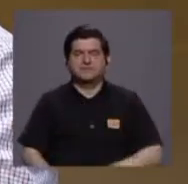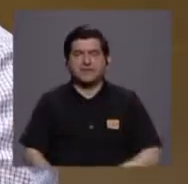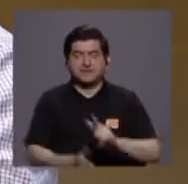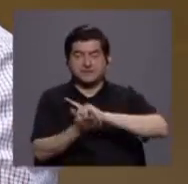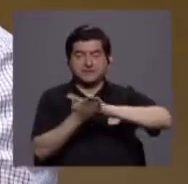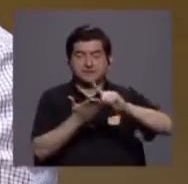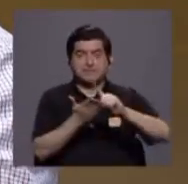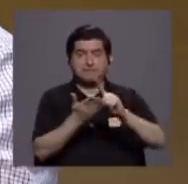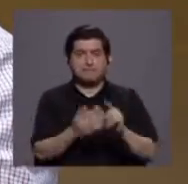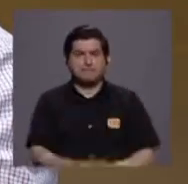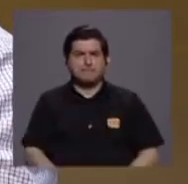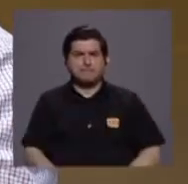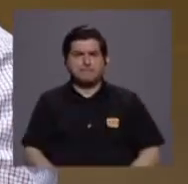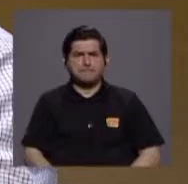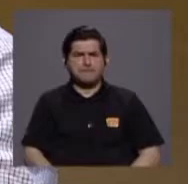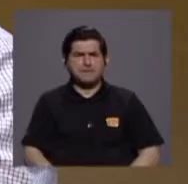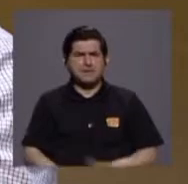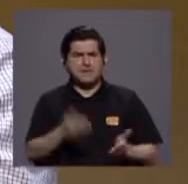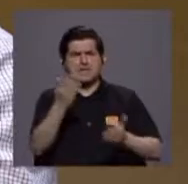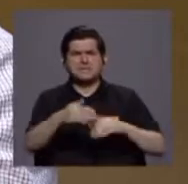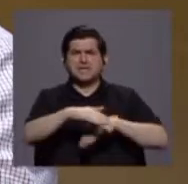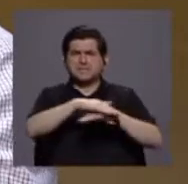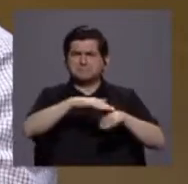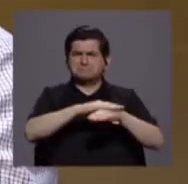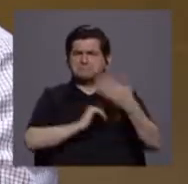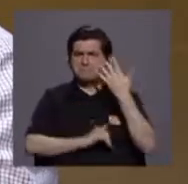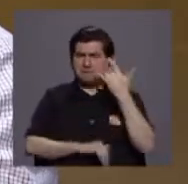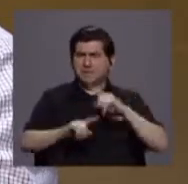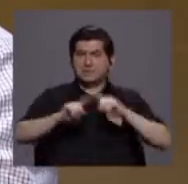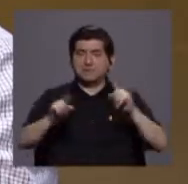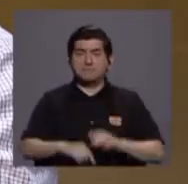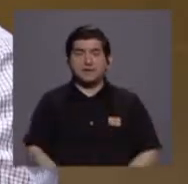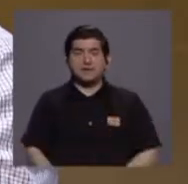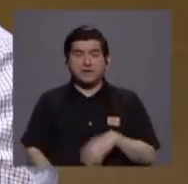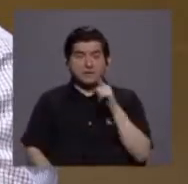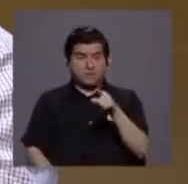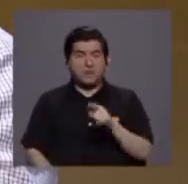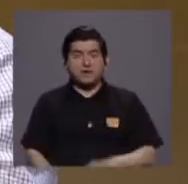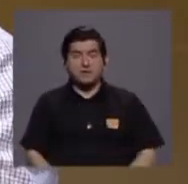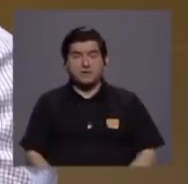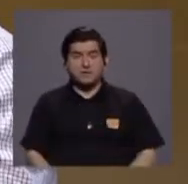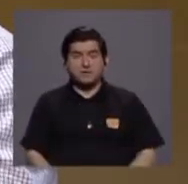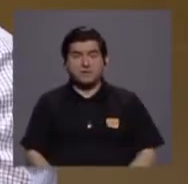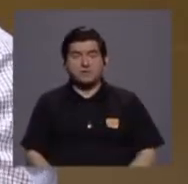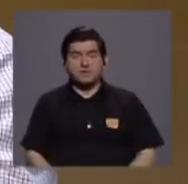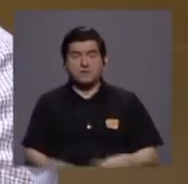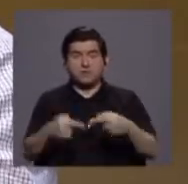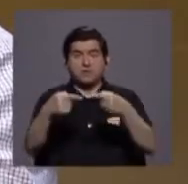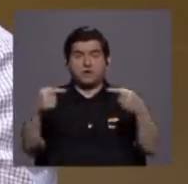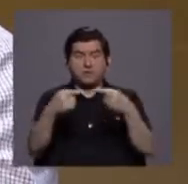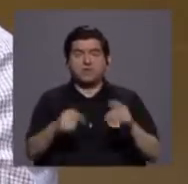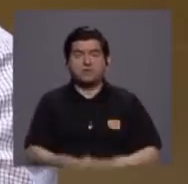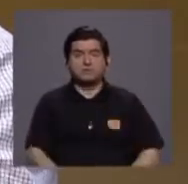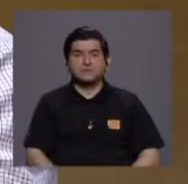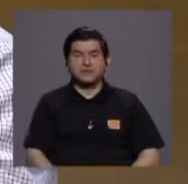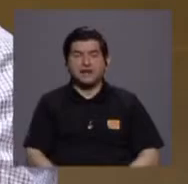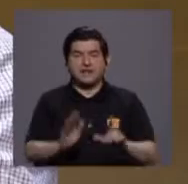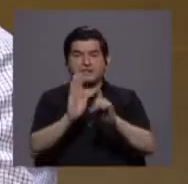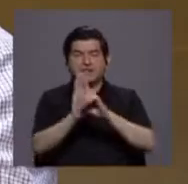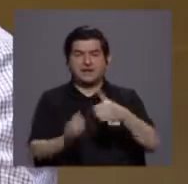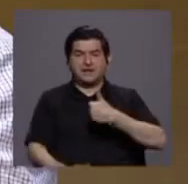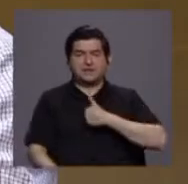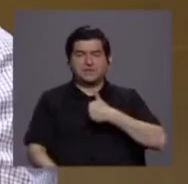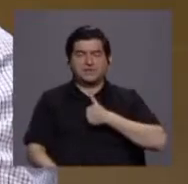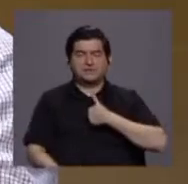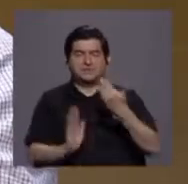higiene que son muy básicas, pero que aparentemente atentan contra el derecho inviolable de autolastimarse, en el caso de